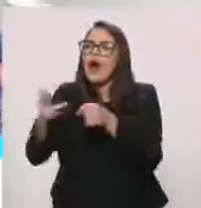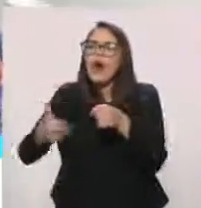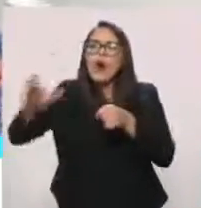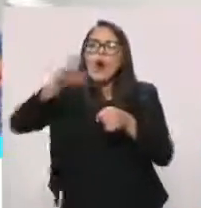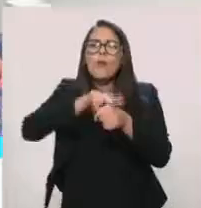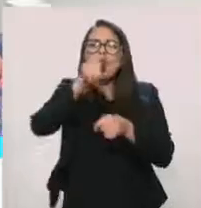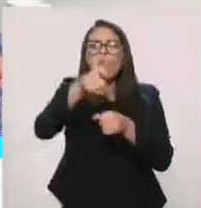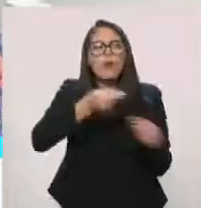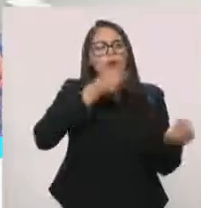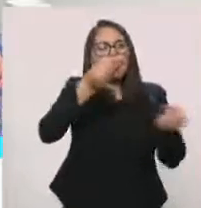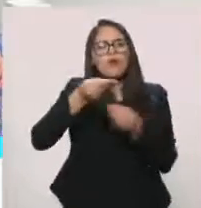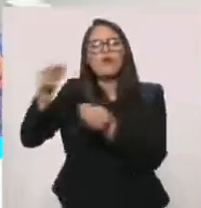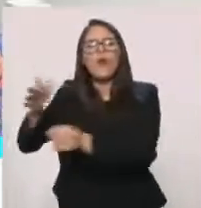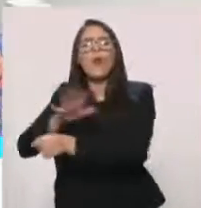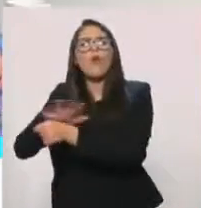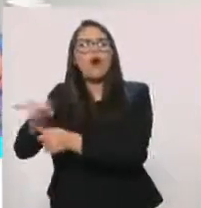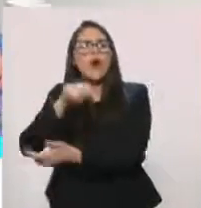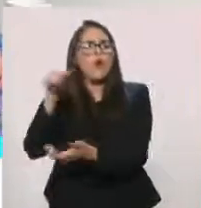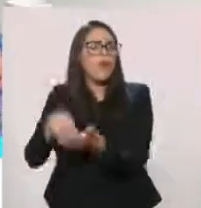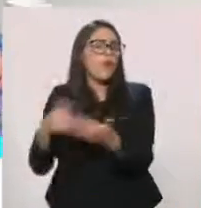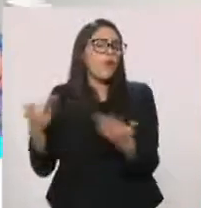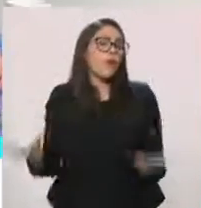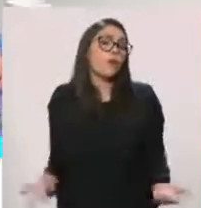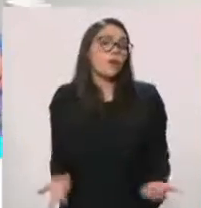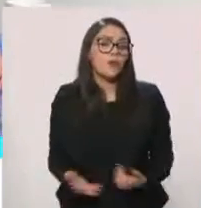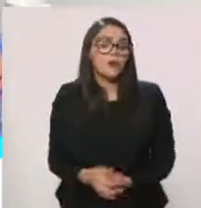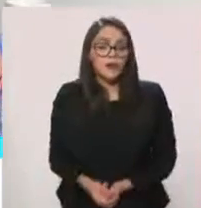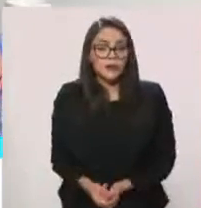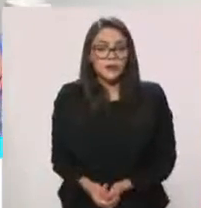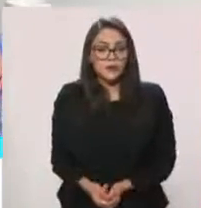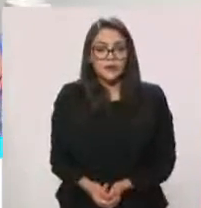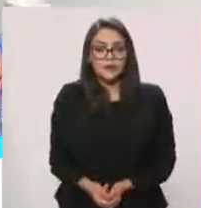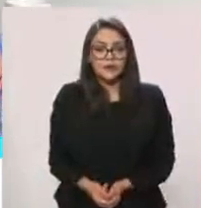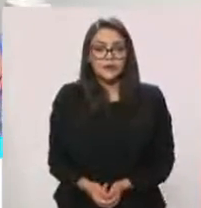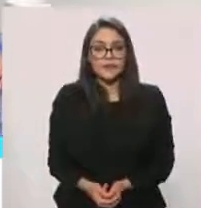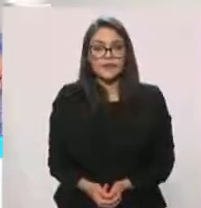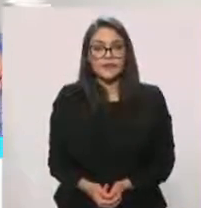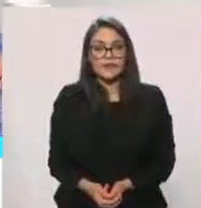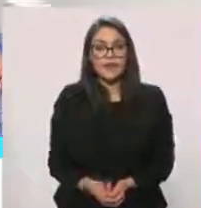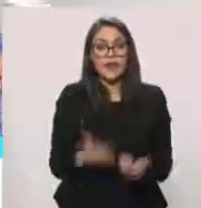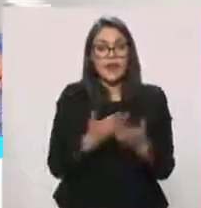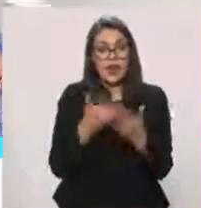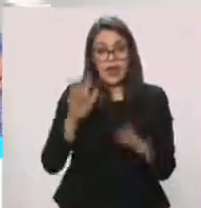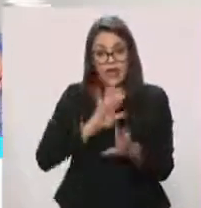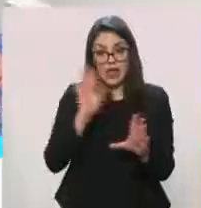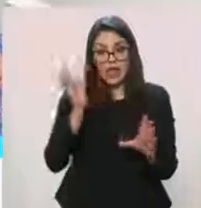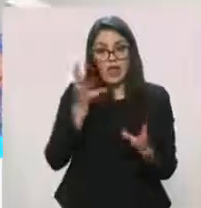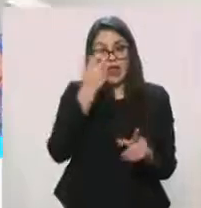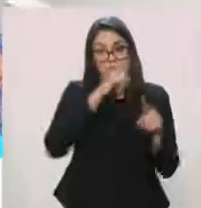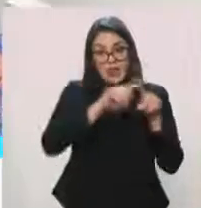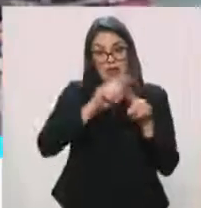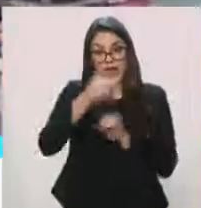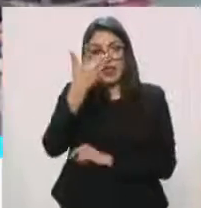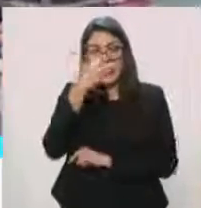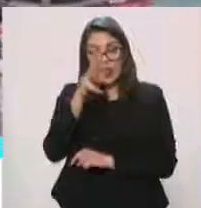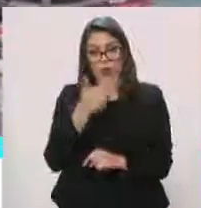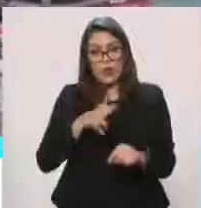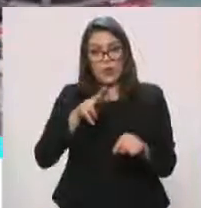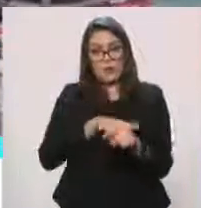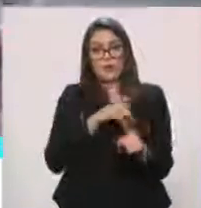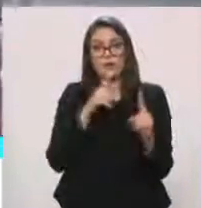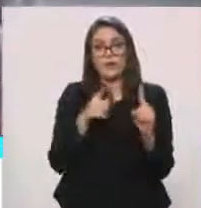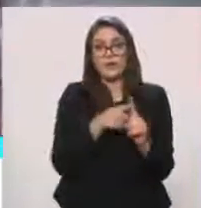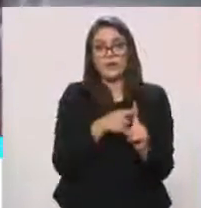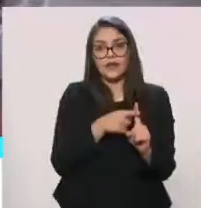estas comidas? Bueno, ya repartimos en 10 hospitales, en el Hospital de